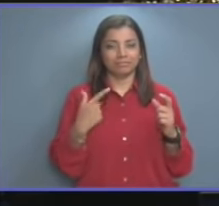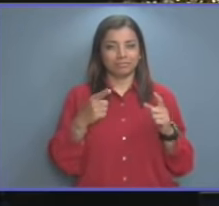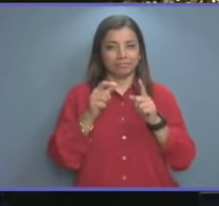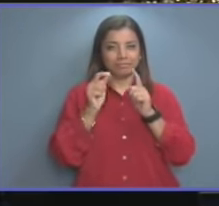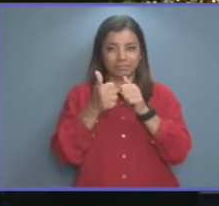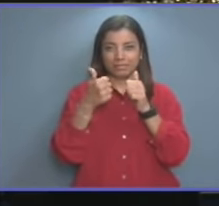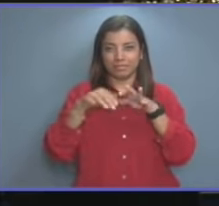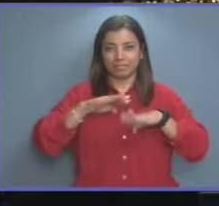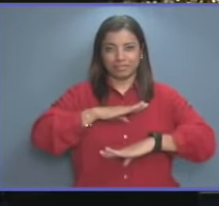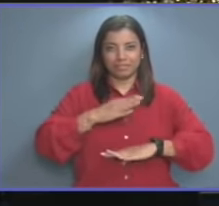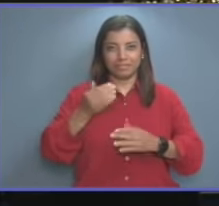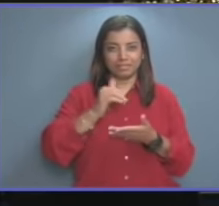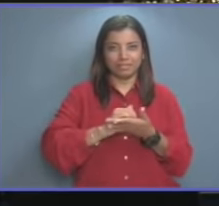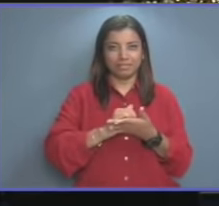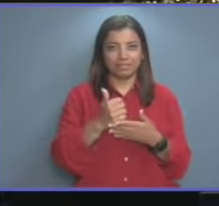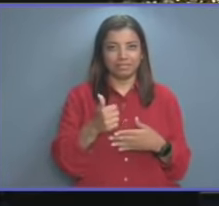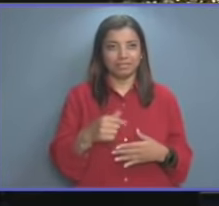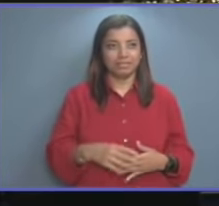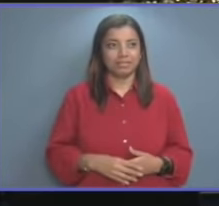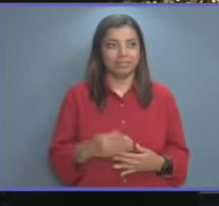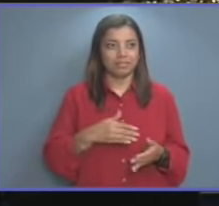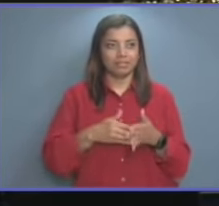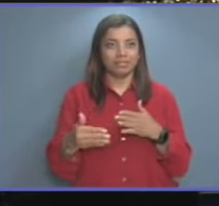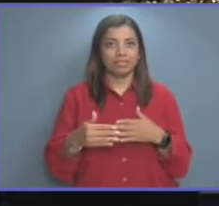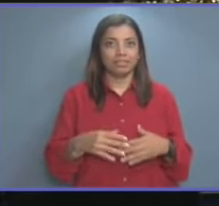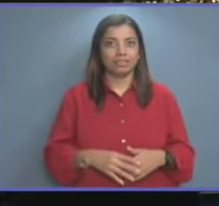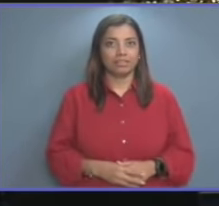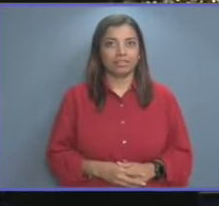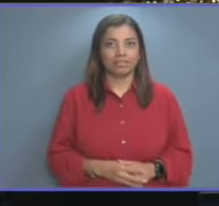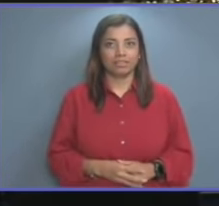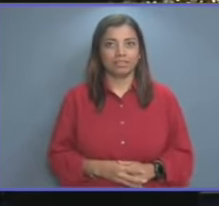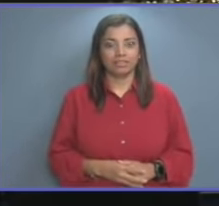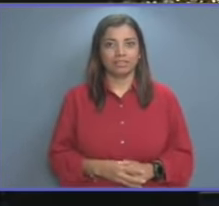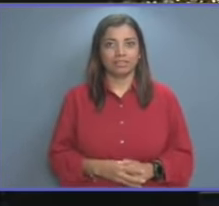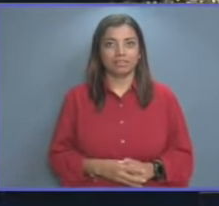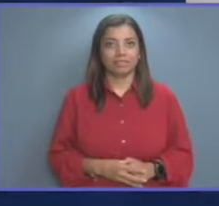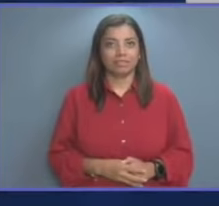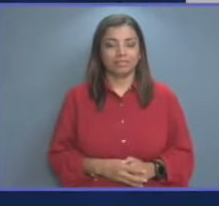nuevamente rápidamente vamos a pasar a nuestros titulares